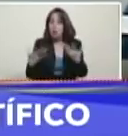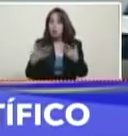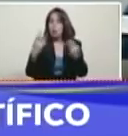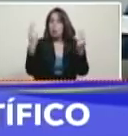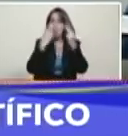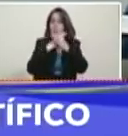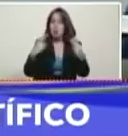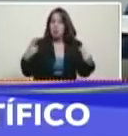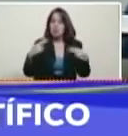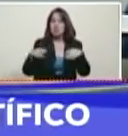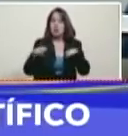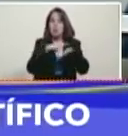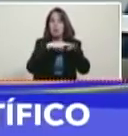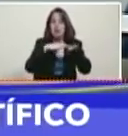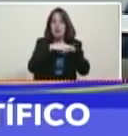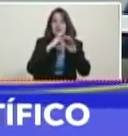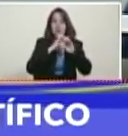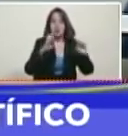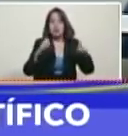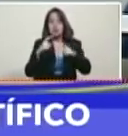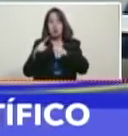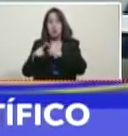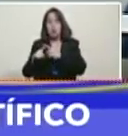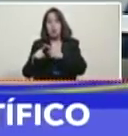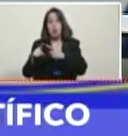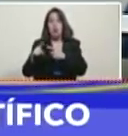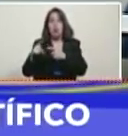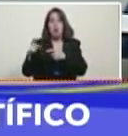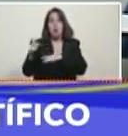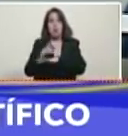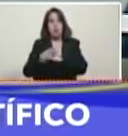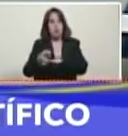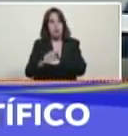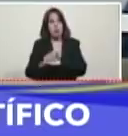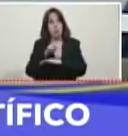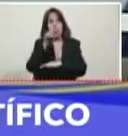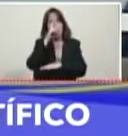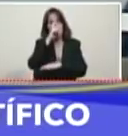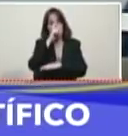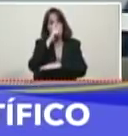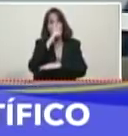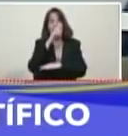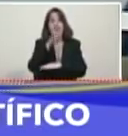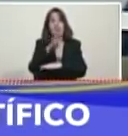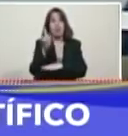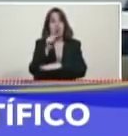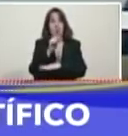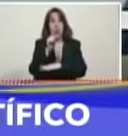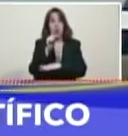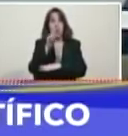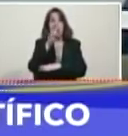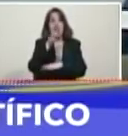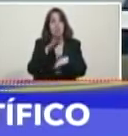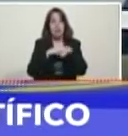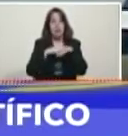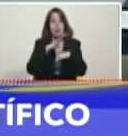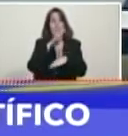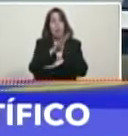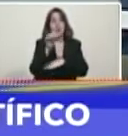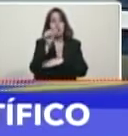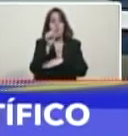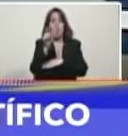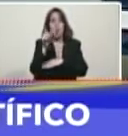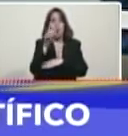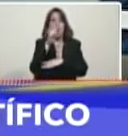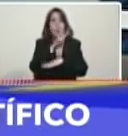en reparar 100 equipos en un año. Yo le puedo decir que han pasado 4 meses y medio y ya llevamos